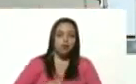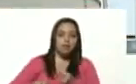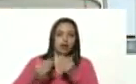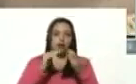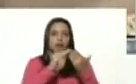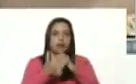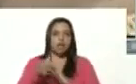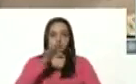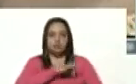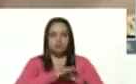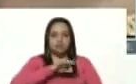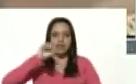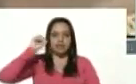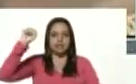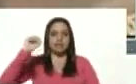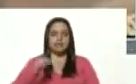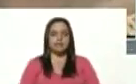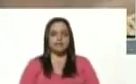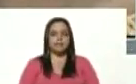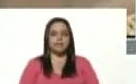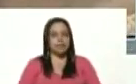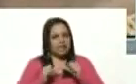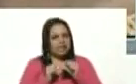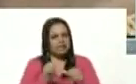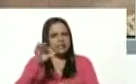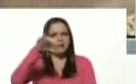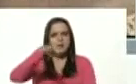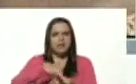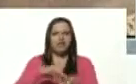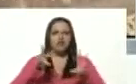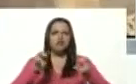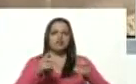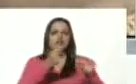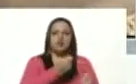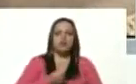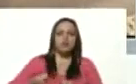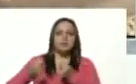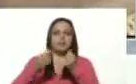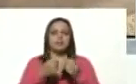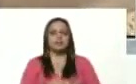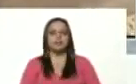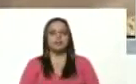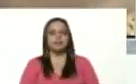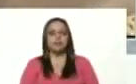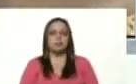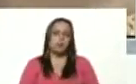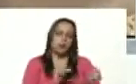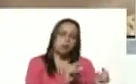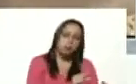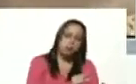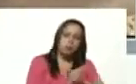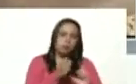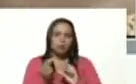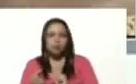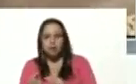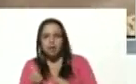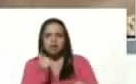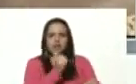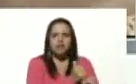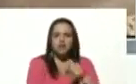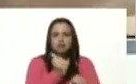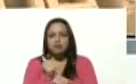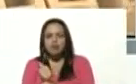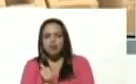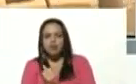socialista. Es ir sembrando la nueva economía, un poquito aquí, un poquito allá, hasta